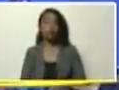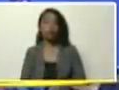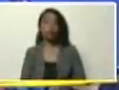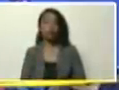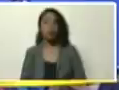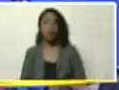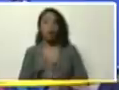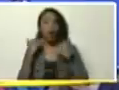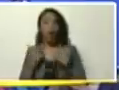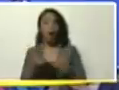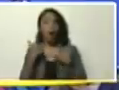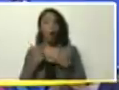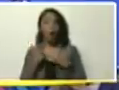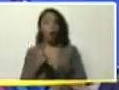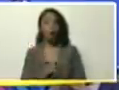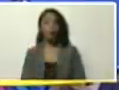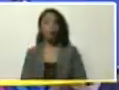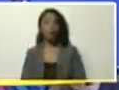Ahora